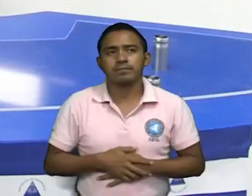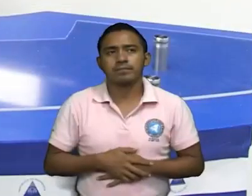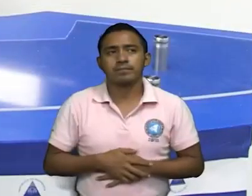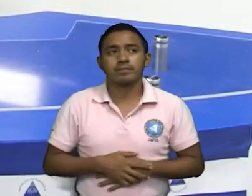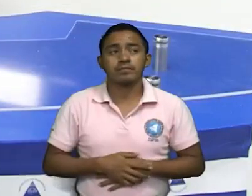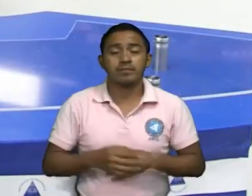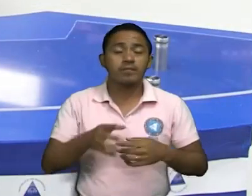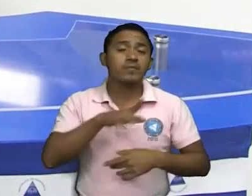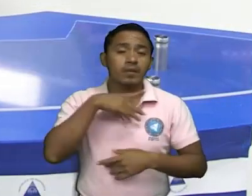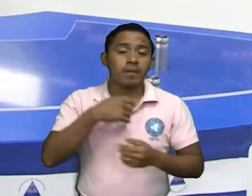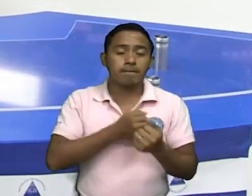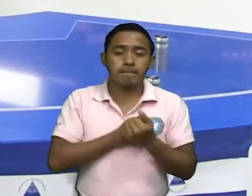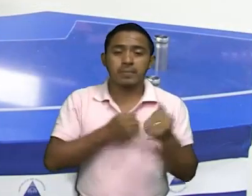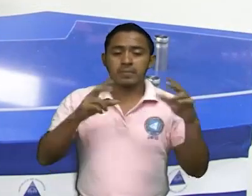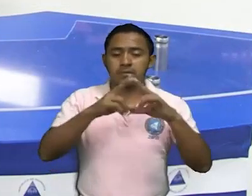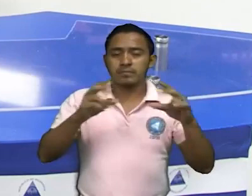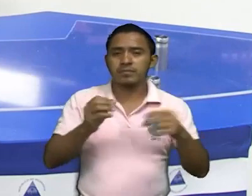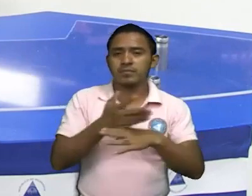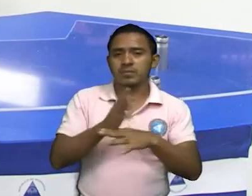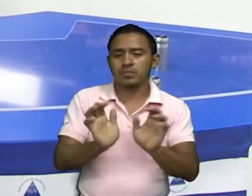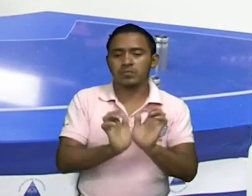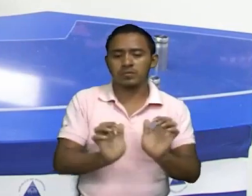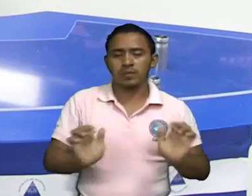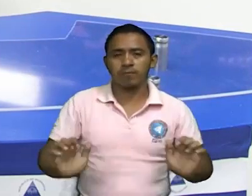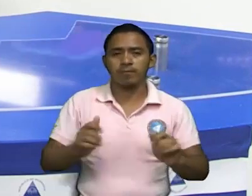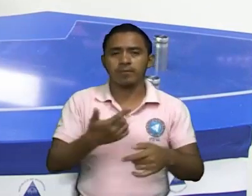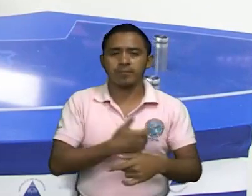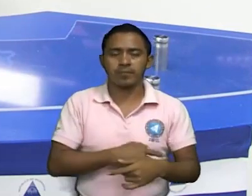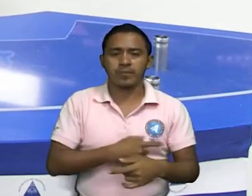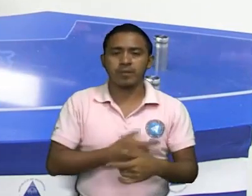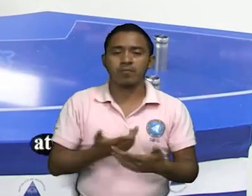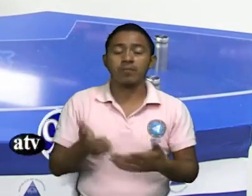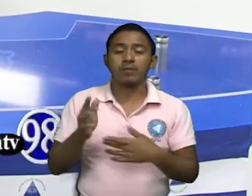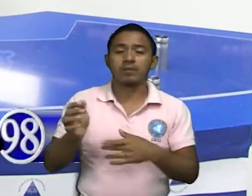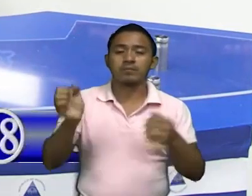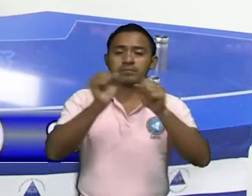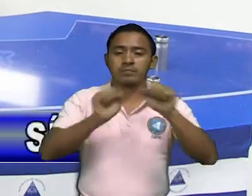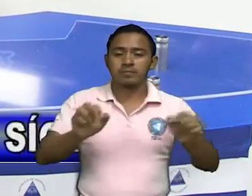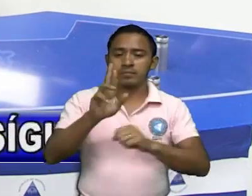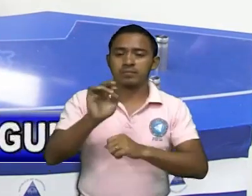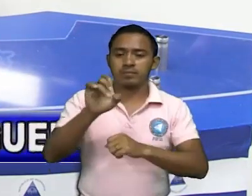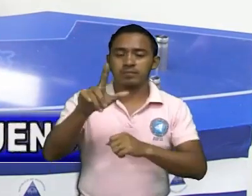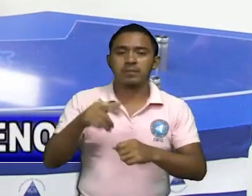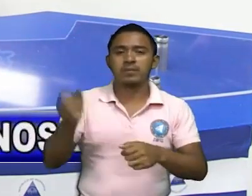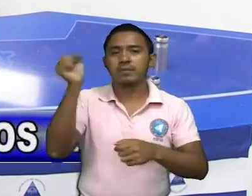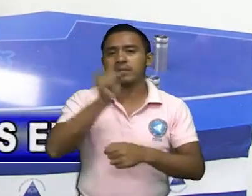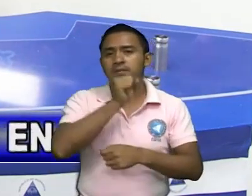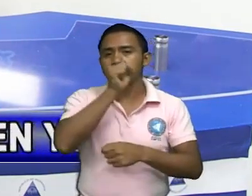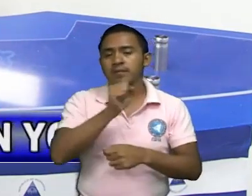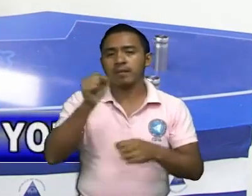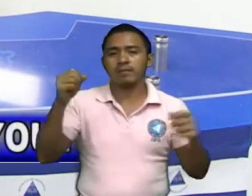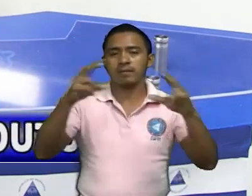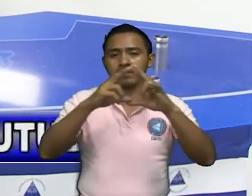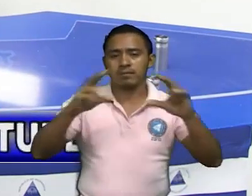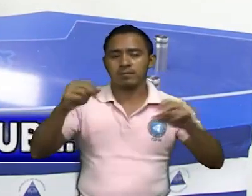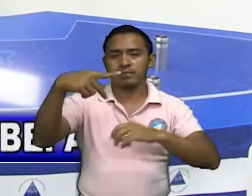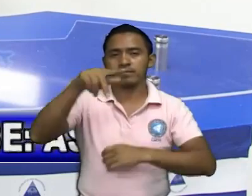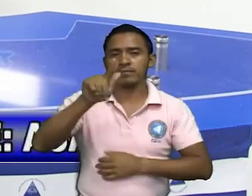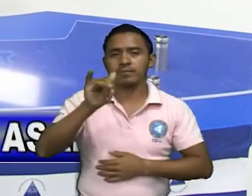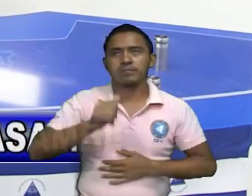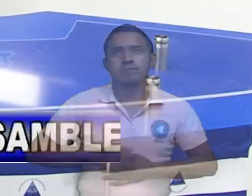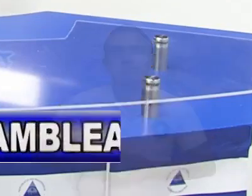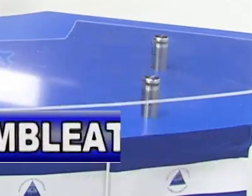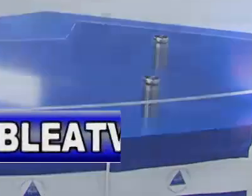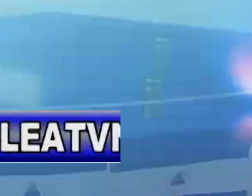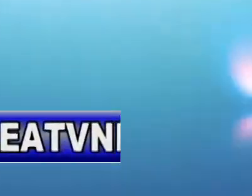Con fervor patriótico, niños de los diferentes centros escolares de San Rafael del Sur celebran cantata por amor a la patria.